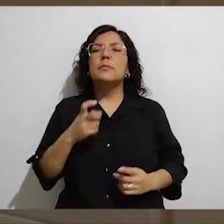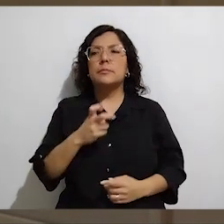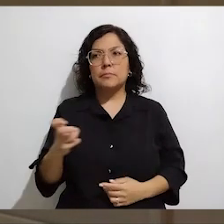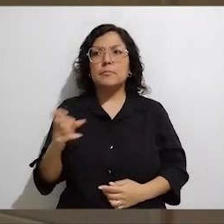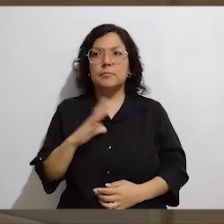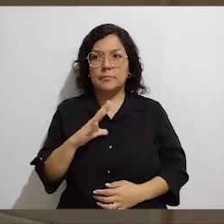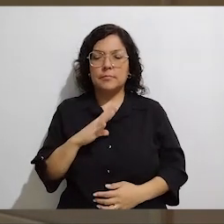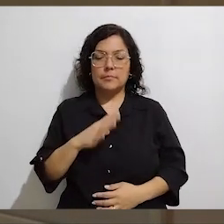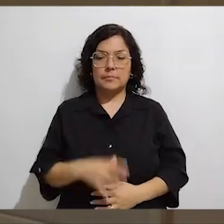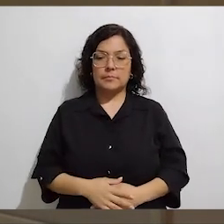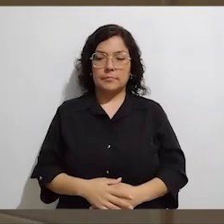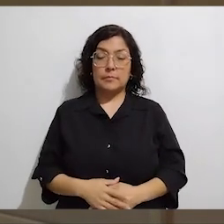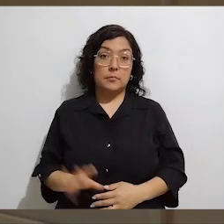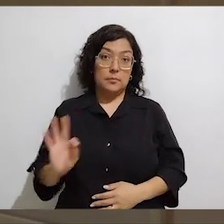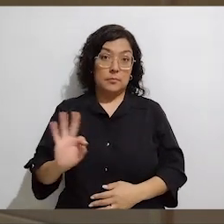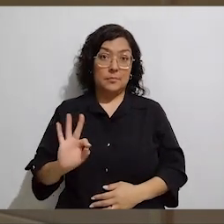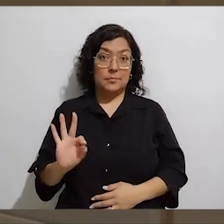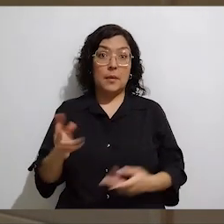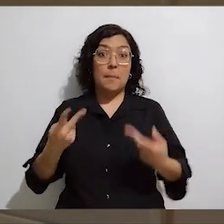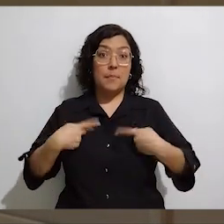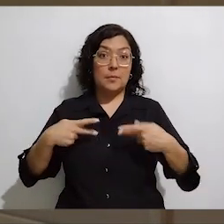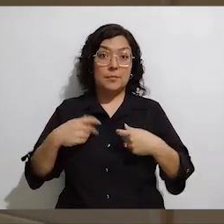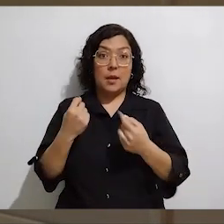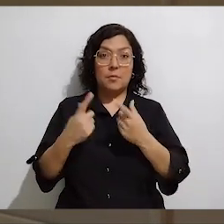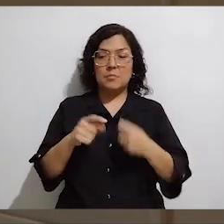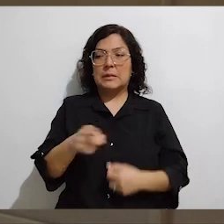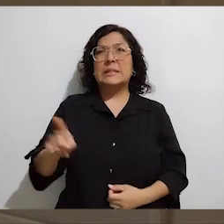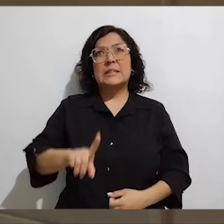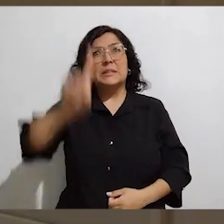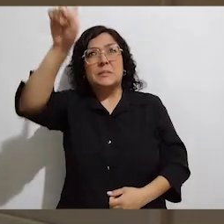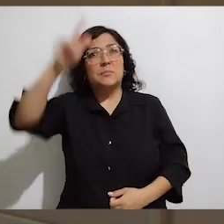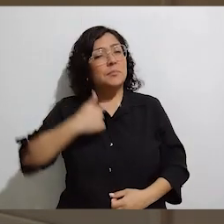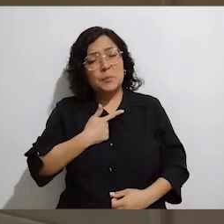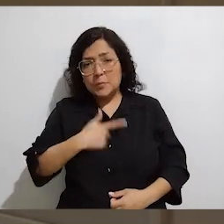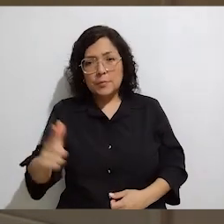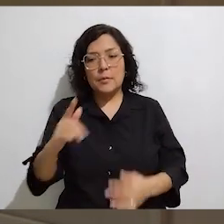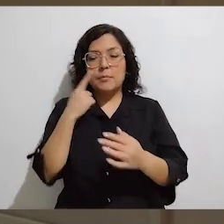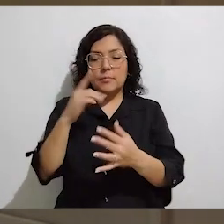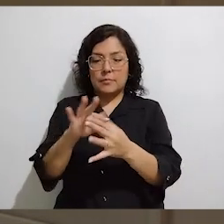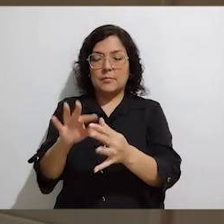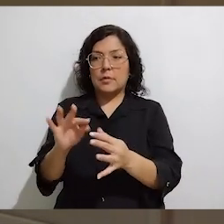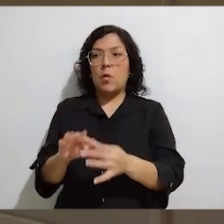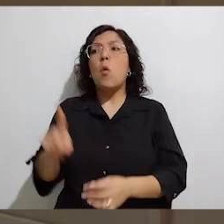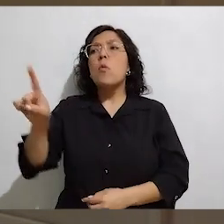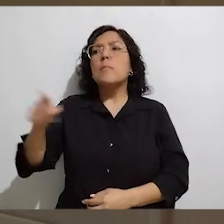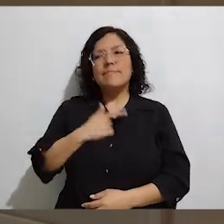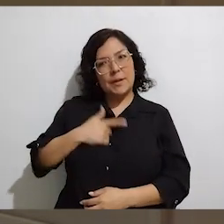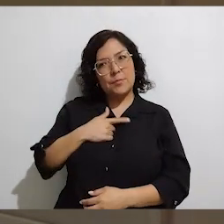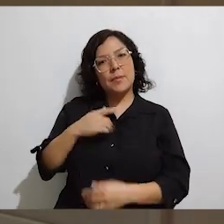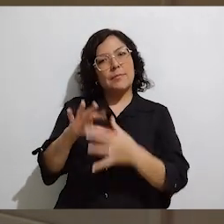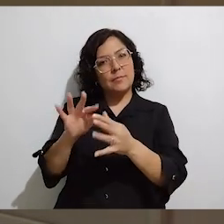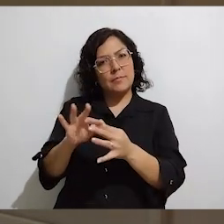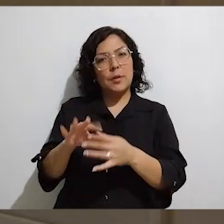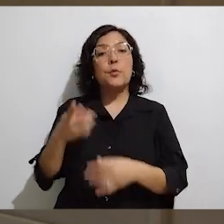ciudadanía puede a lo mejor tener alguna queja, alguna sugerencia, algún comentario, y le solicitan audiencia a